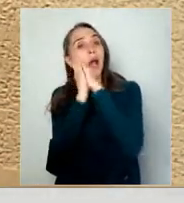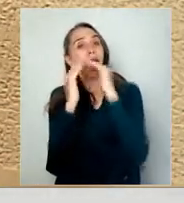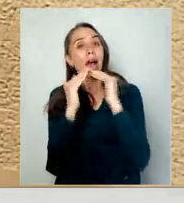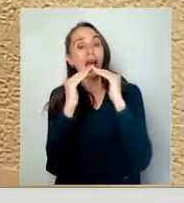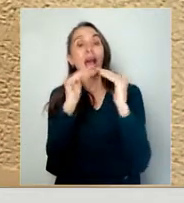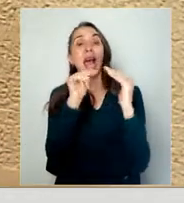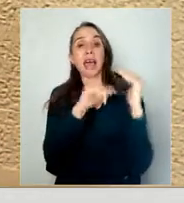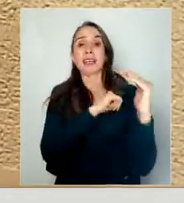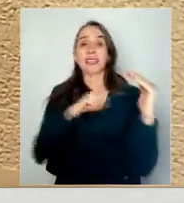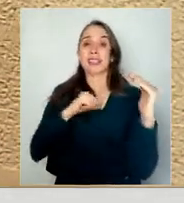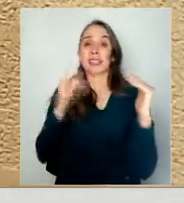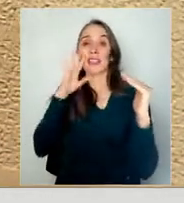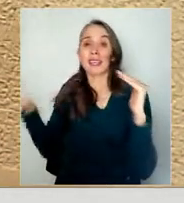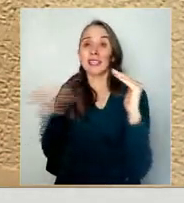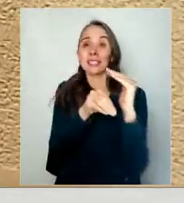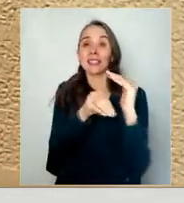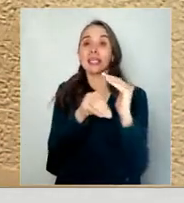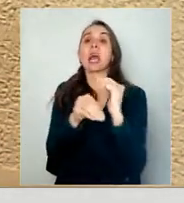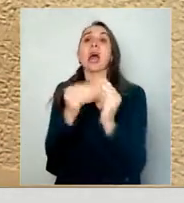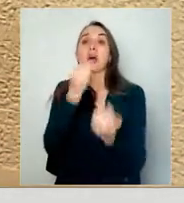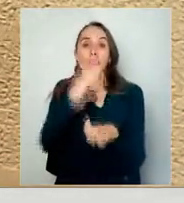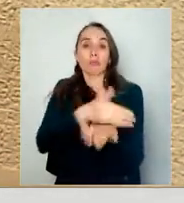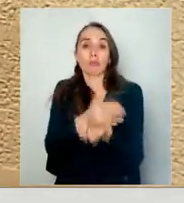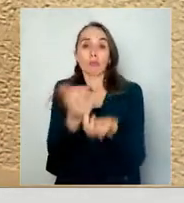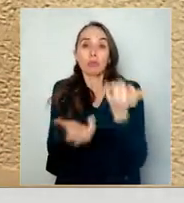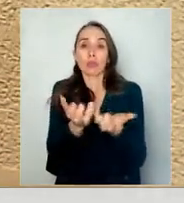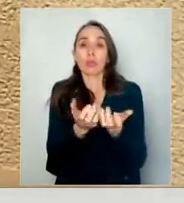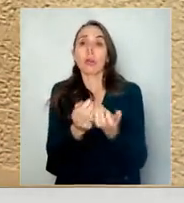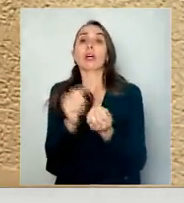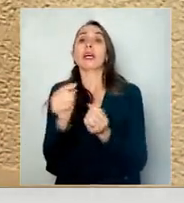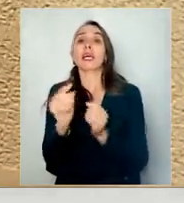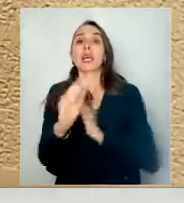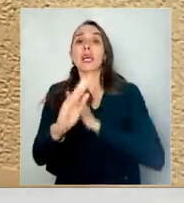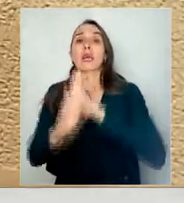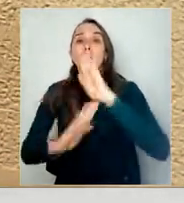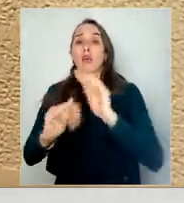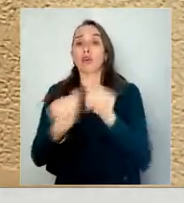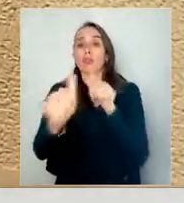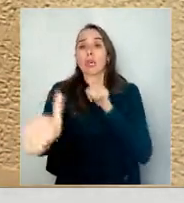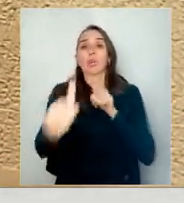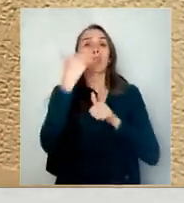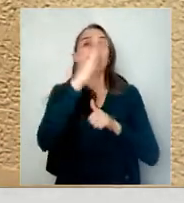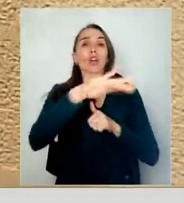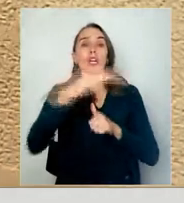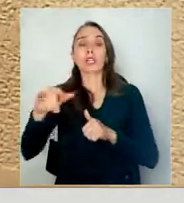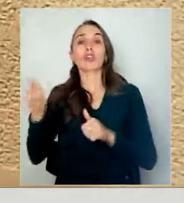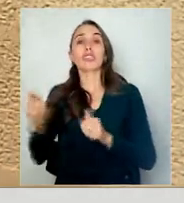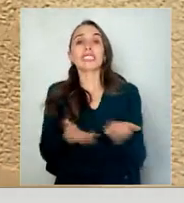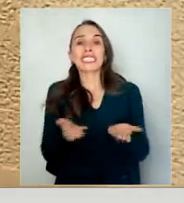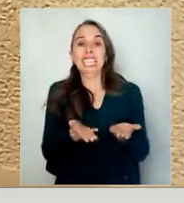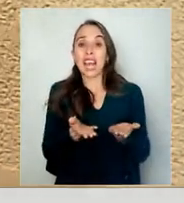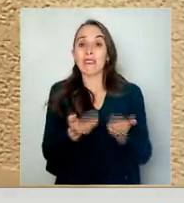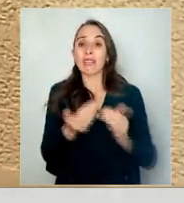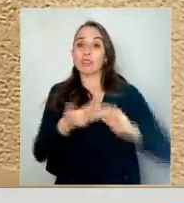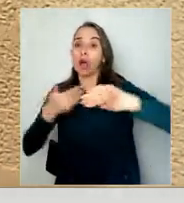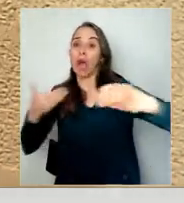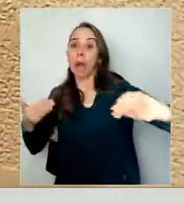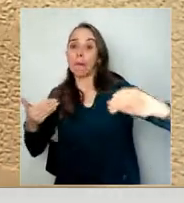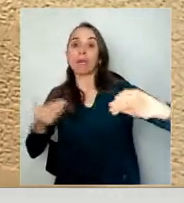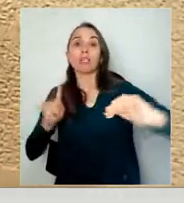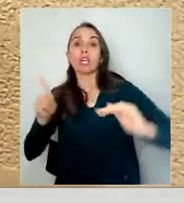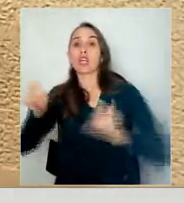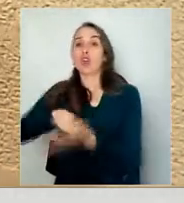de los niños porque ya están prestando un servicio anexo a la residencias no son contratadas por mejor niñez sino son